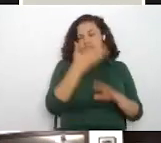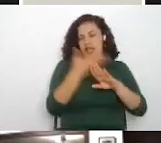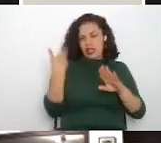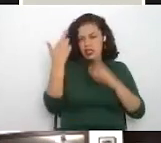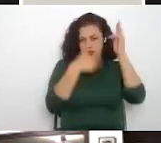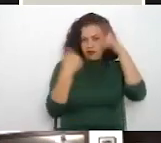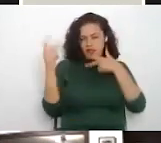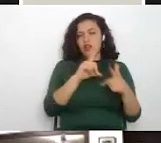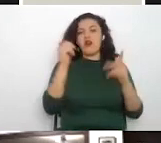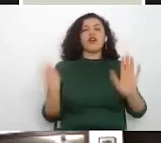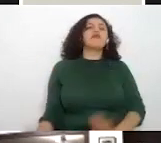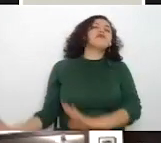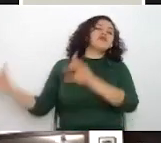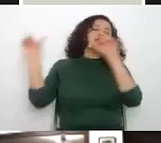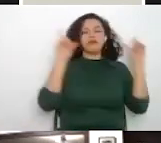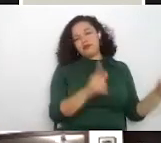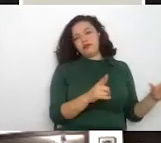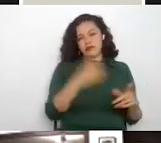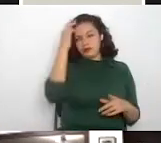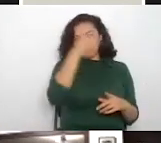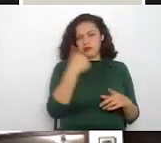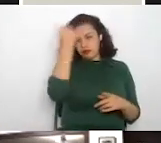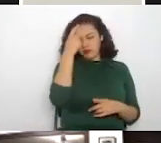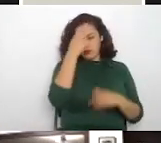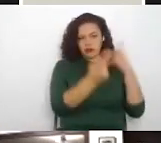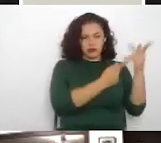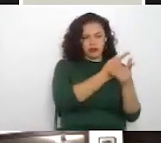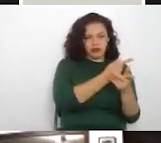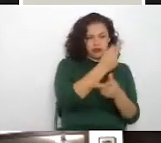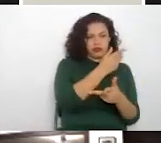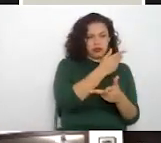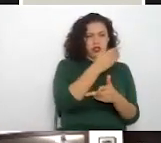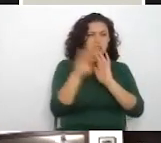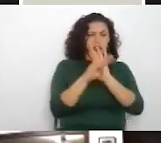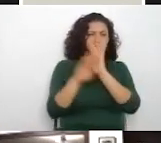ir a la siguiente diapositiva, que es el análisis del procedimiento, ¿sí?